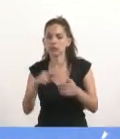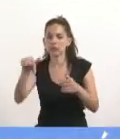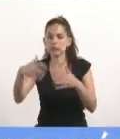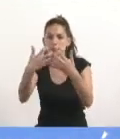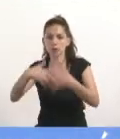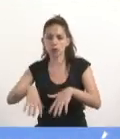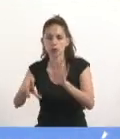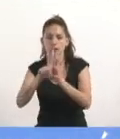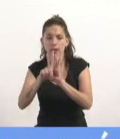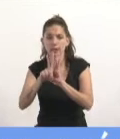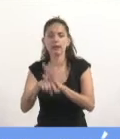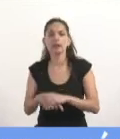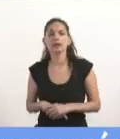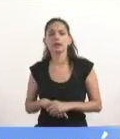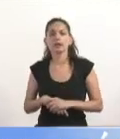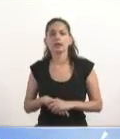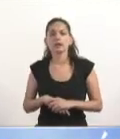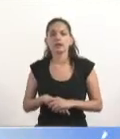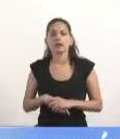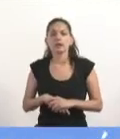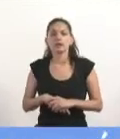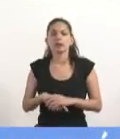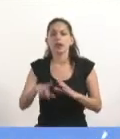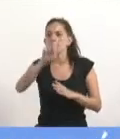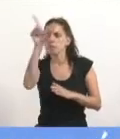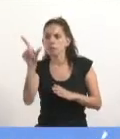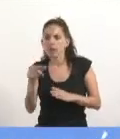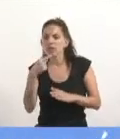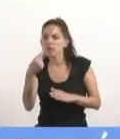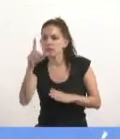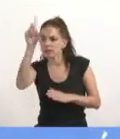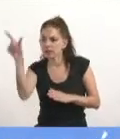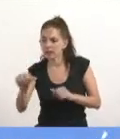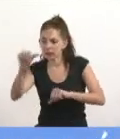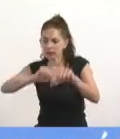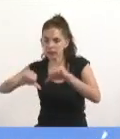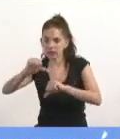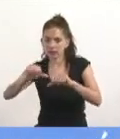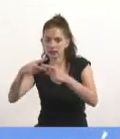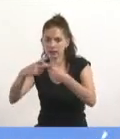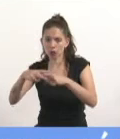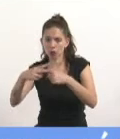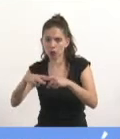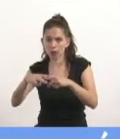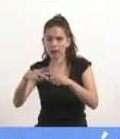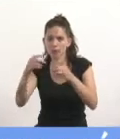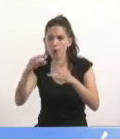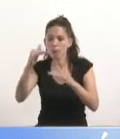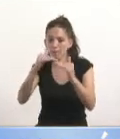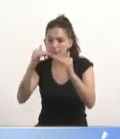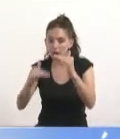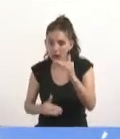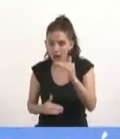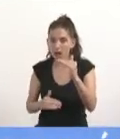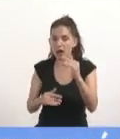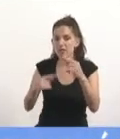proyecto de ley, porque establece federalizar precisamente la ciencia y la técnica, reduciendo las